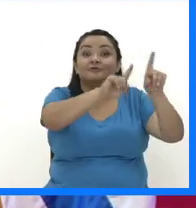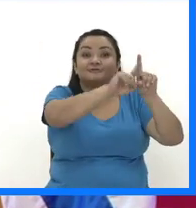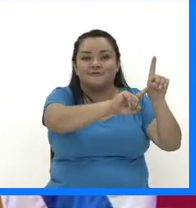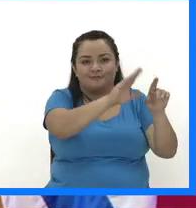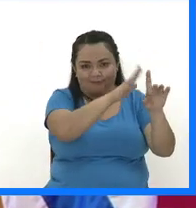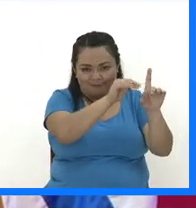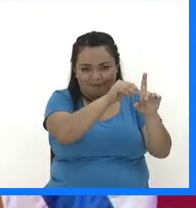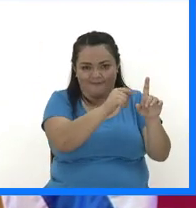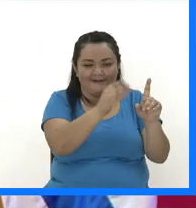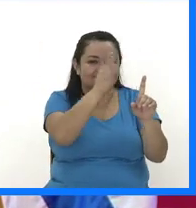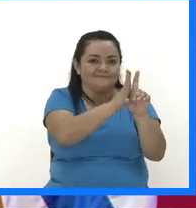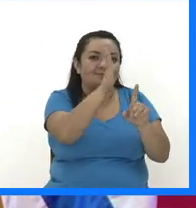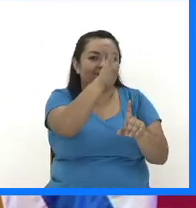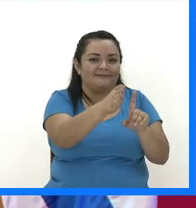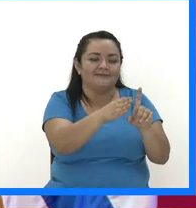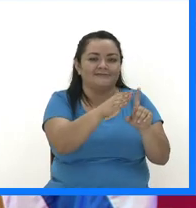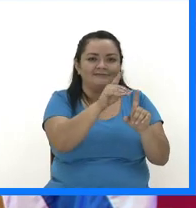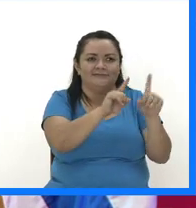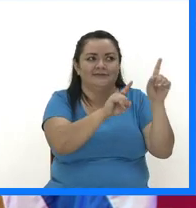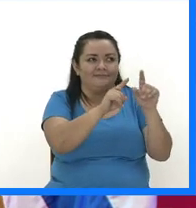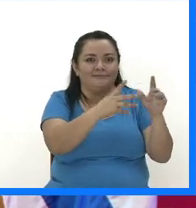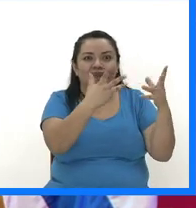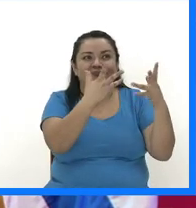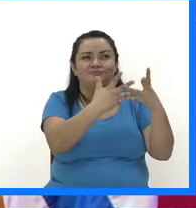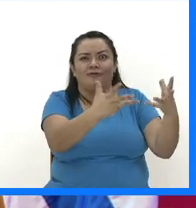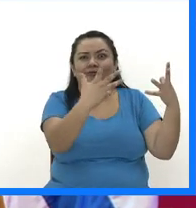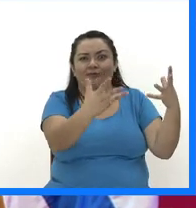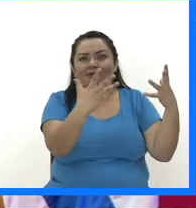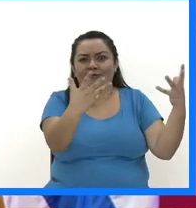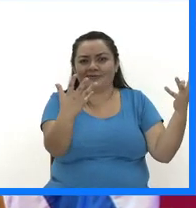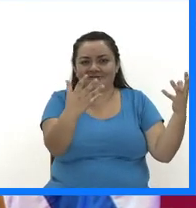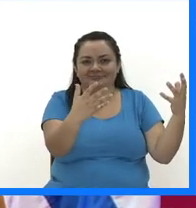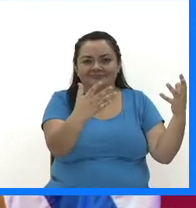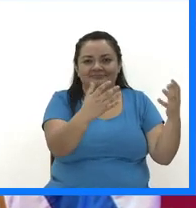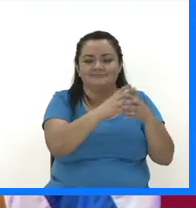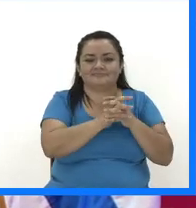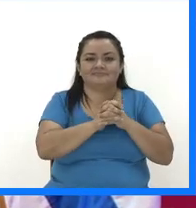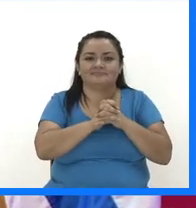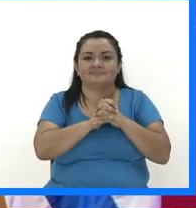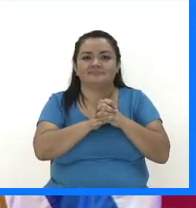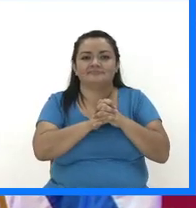val hacer el relajo hermano así este look esto es un reto de muerte